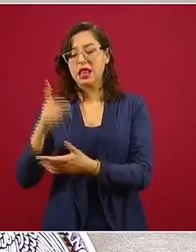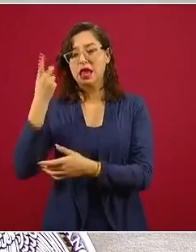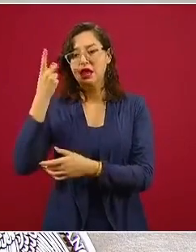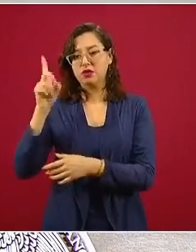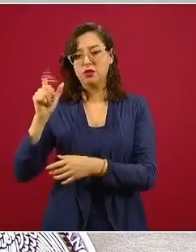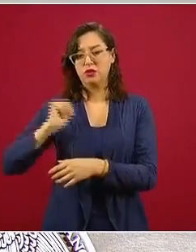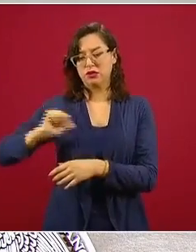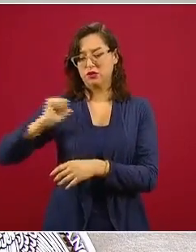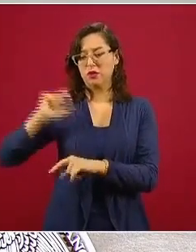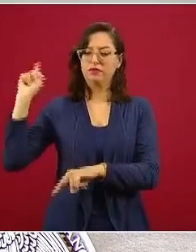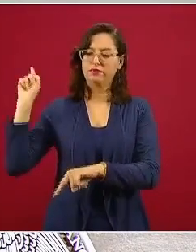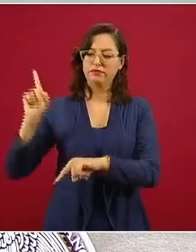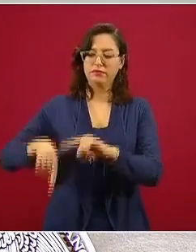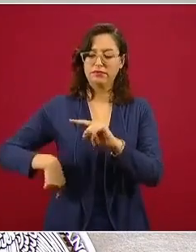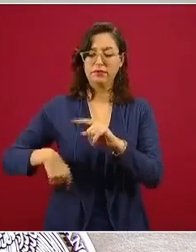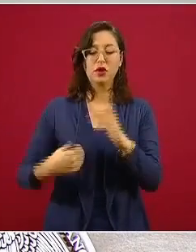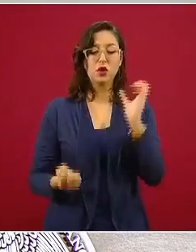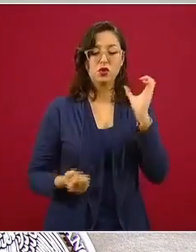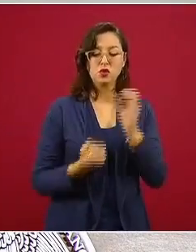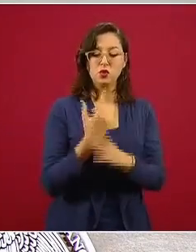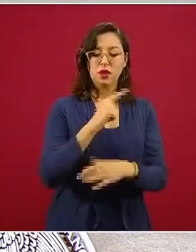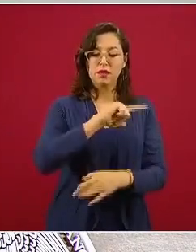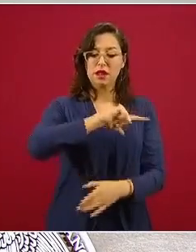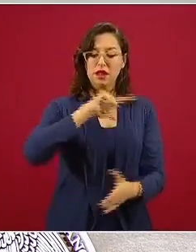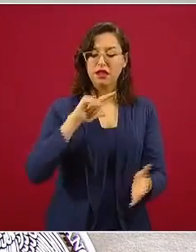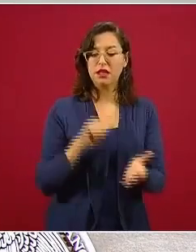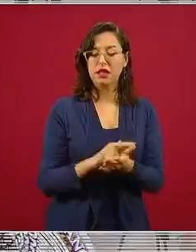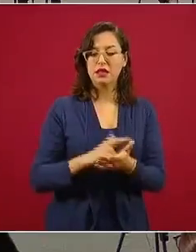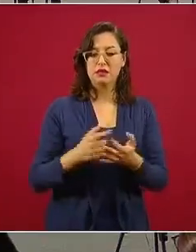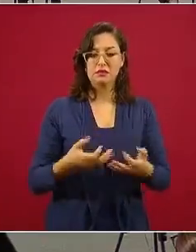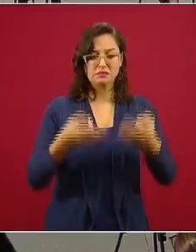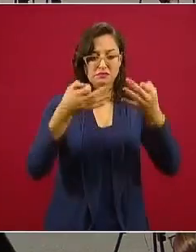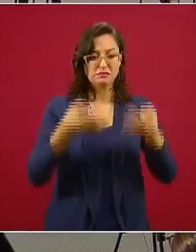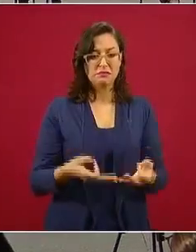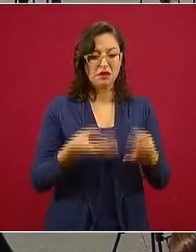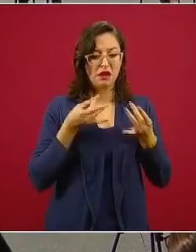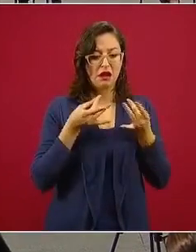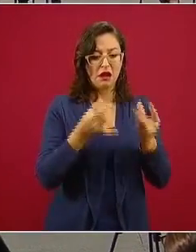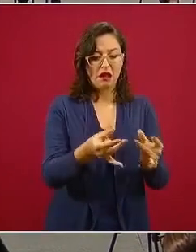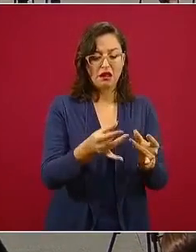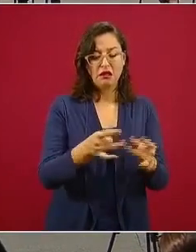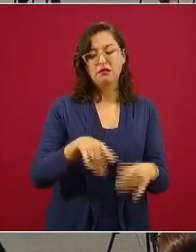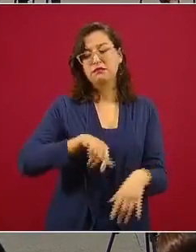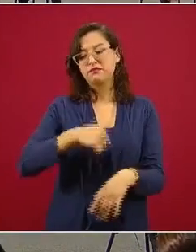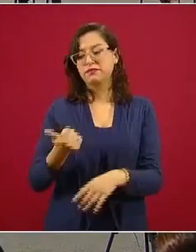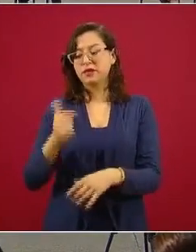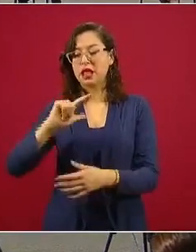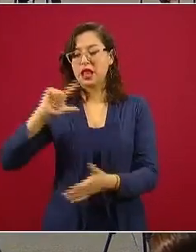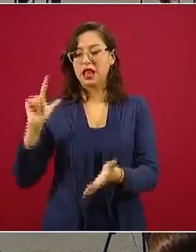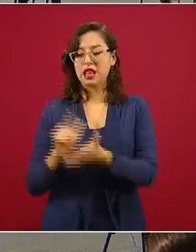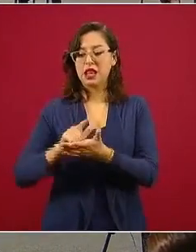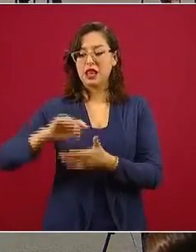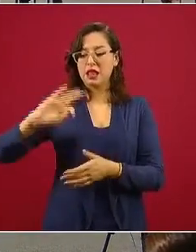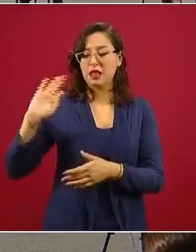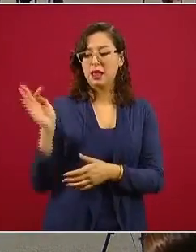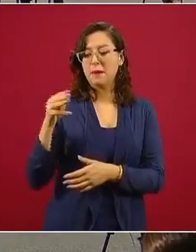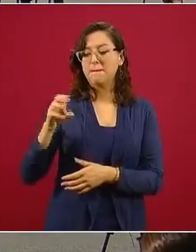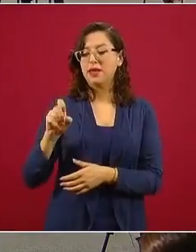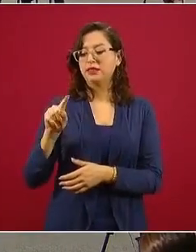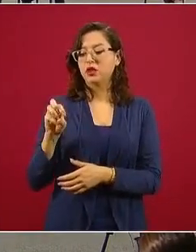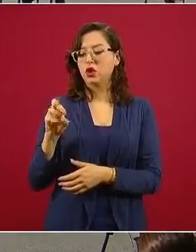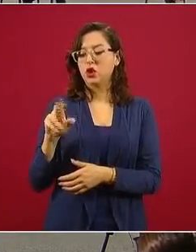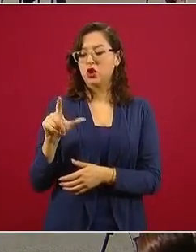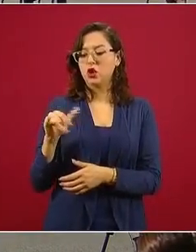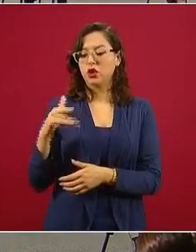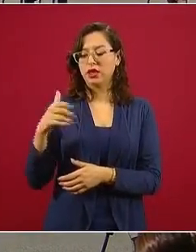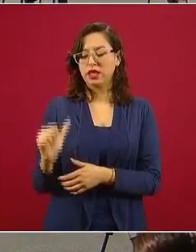Industrial, nueva Ley de Infraestructura de la Calidad y abrogación de la Ley Federal sobre Meteorología